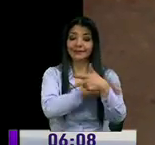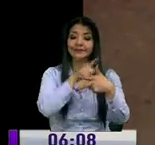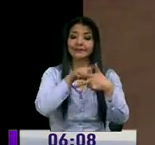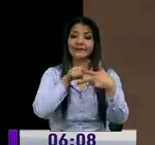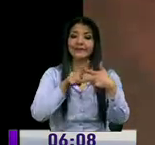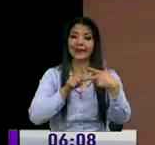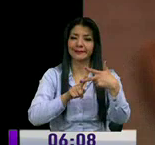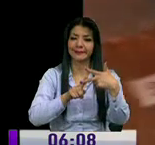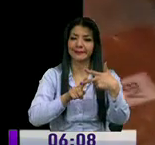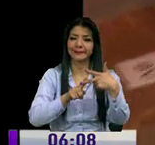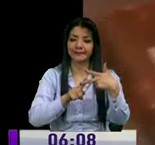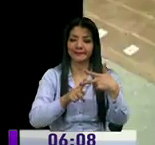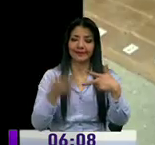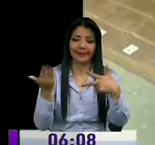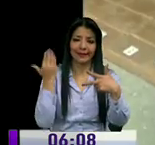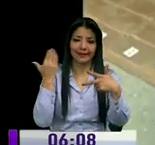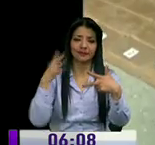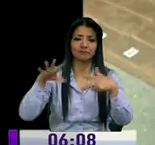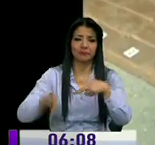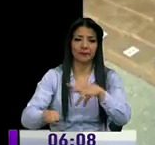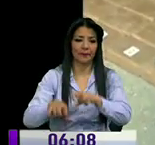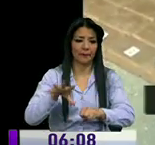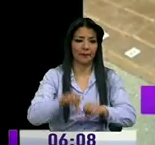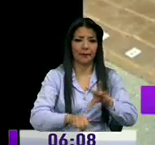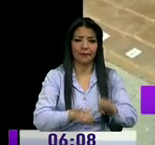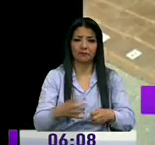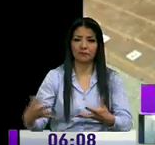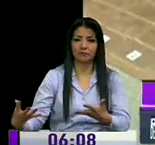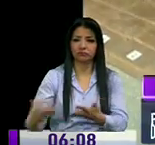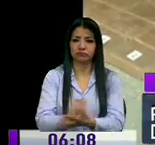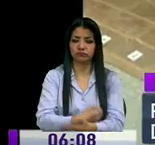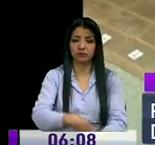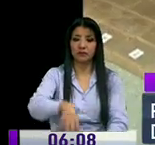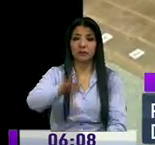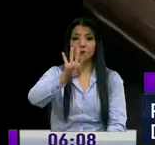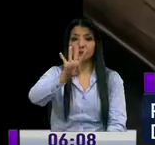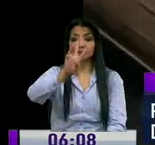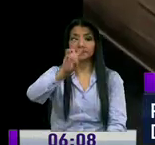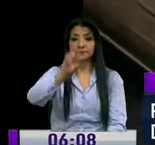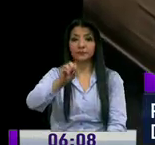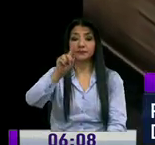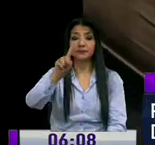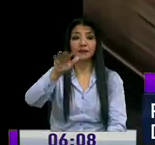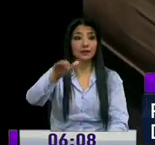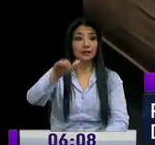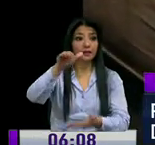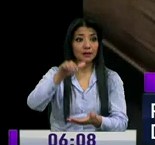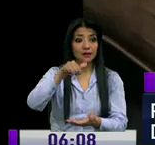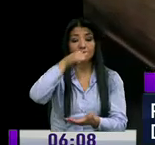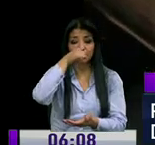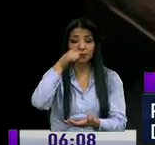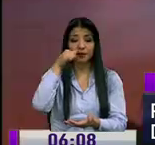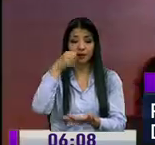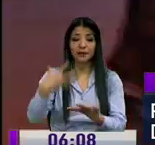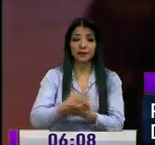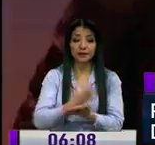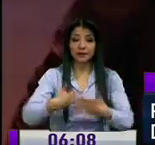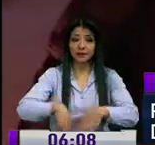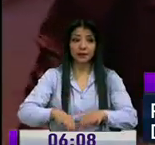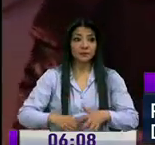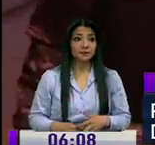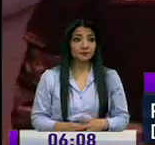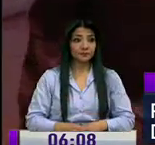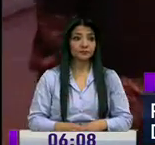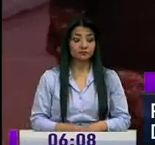efectuados anteriormente, donde se pudo incautar 460 kilos de clorhidrato de cocaína. En esta ocasión